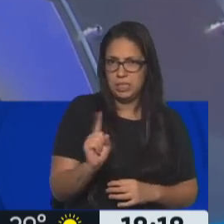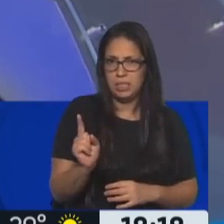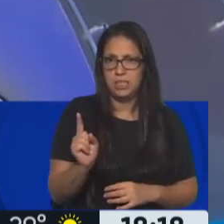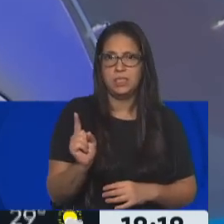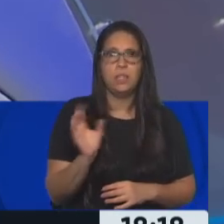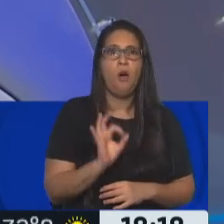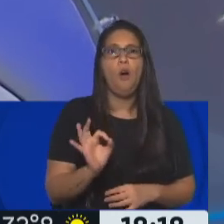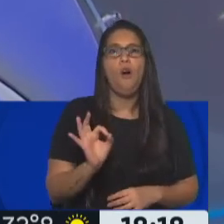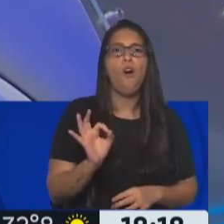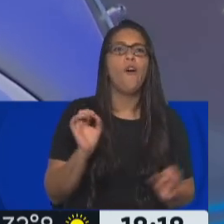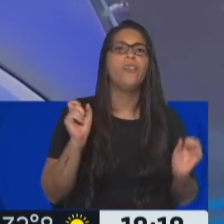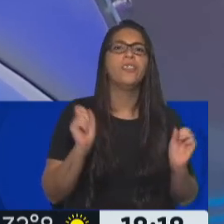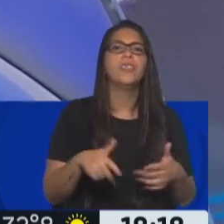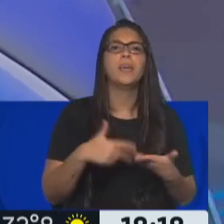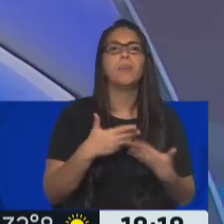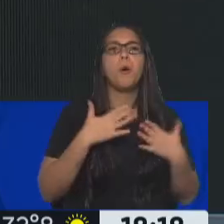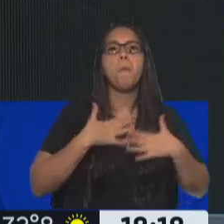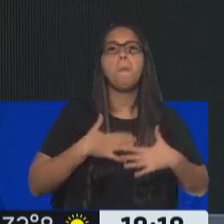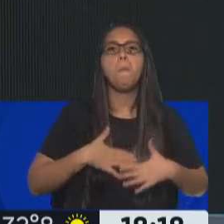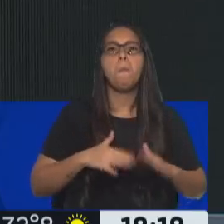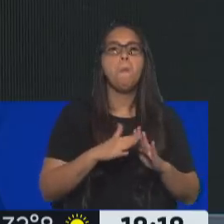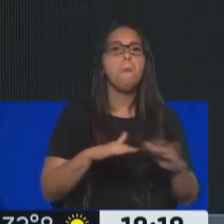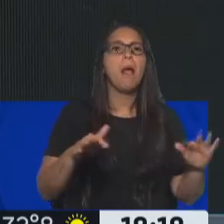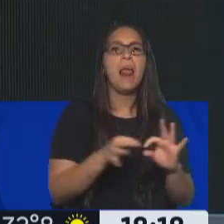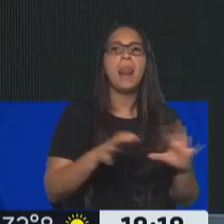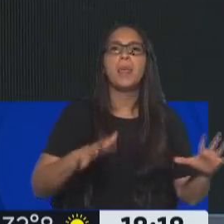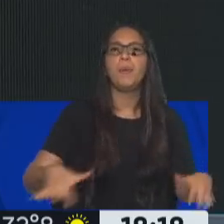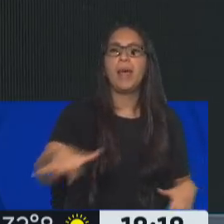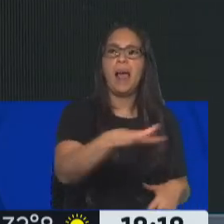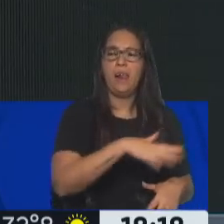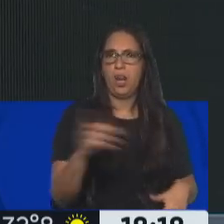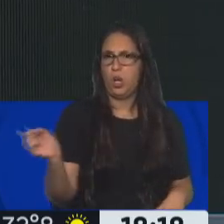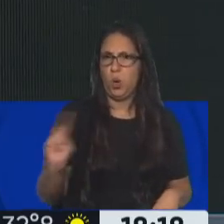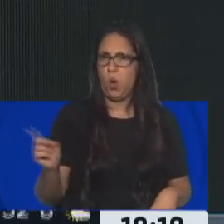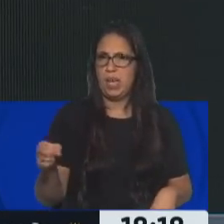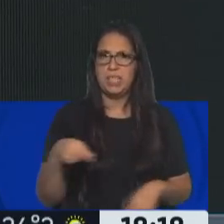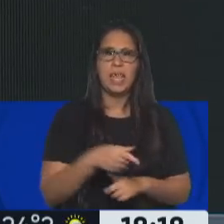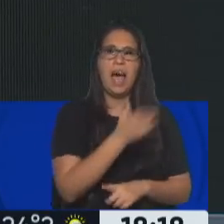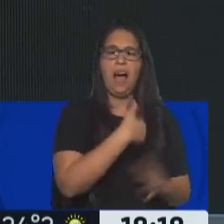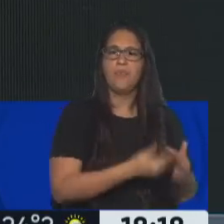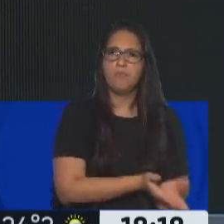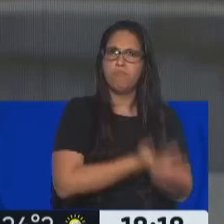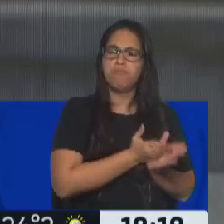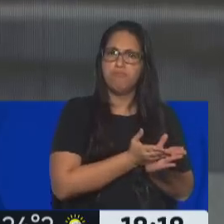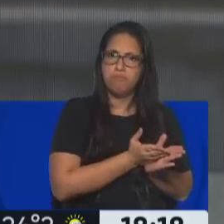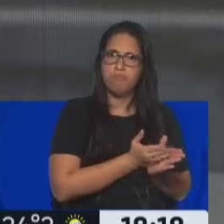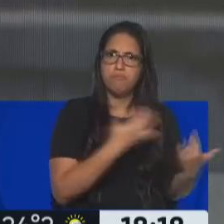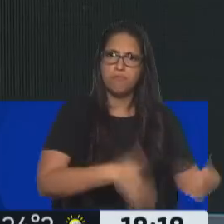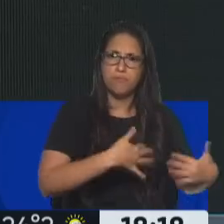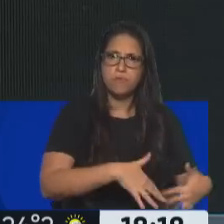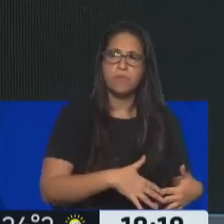de convivencia típicos de los regímenes políticos liberales. Y así como ha sido severo y ha